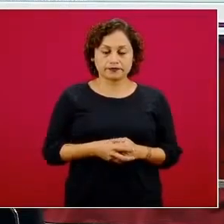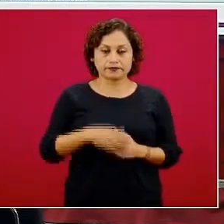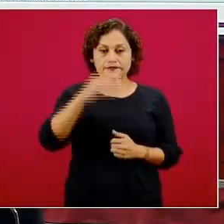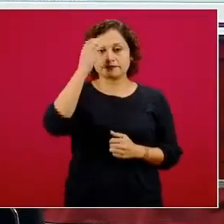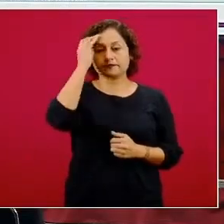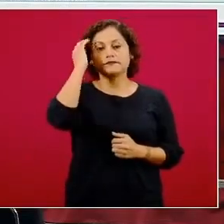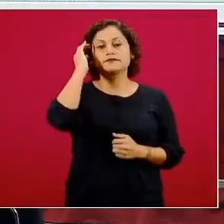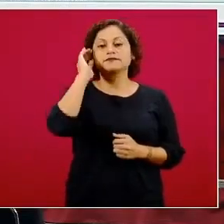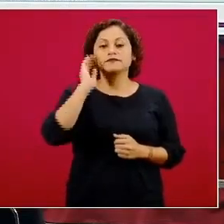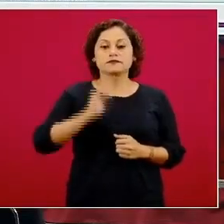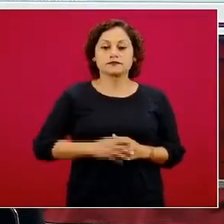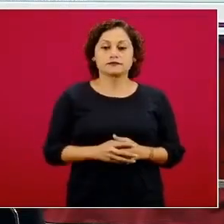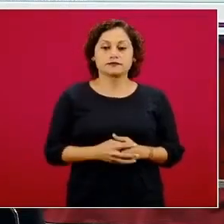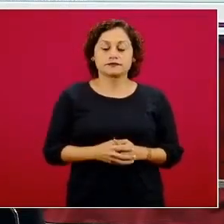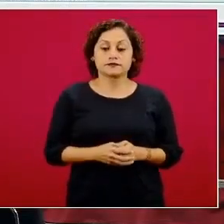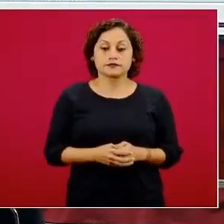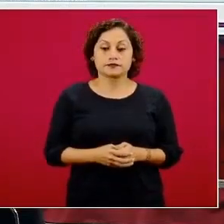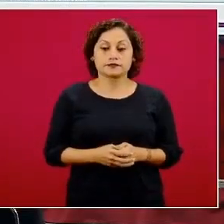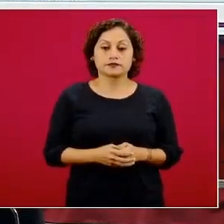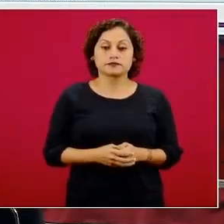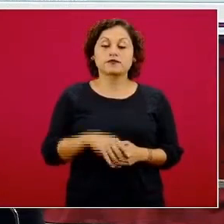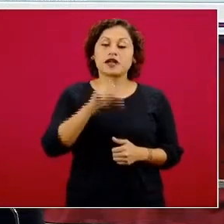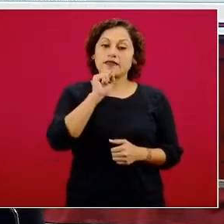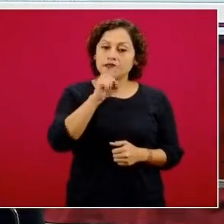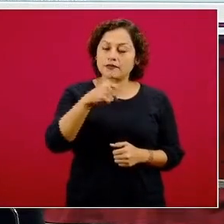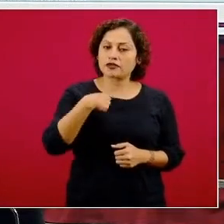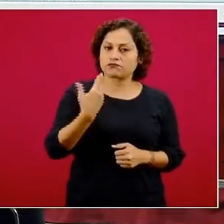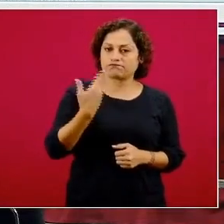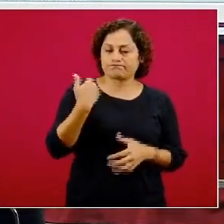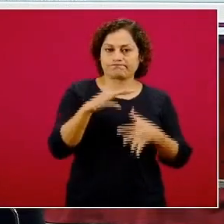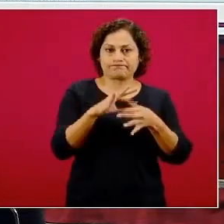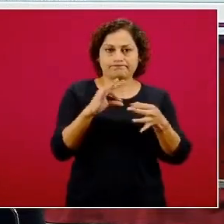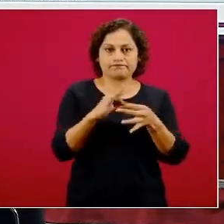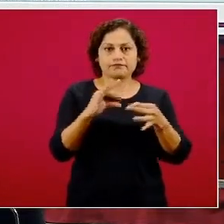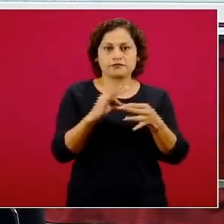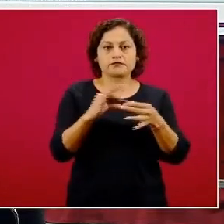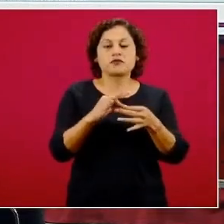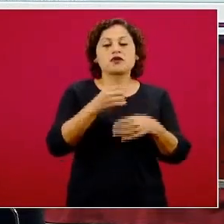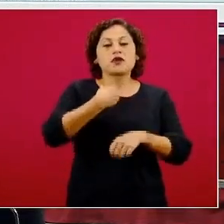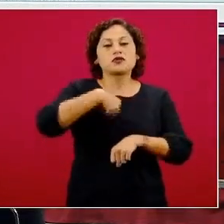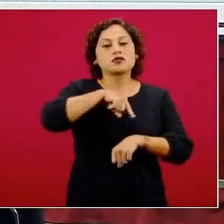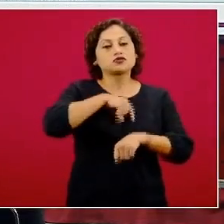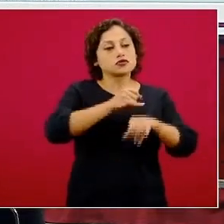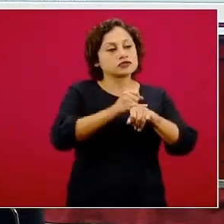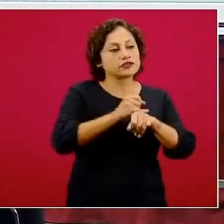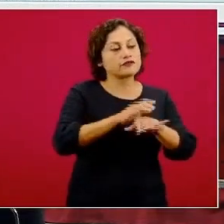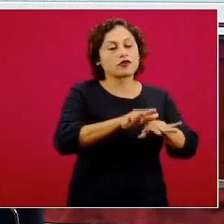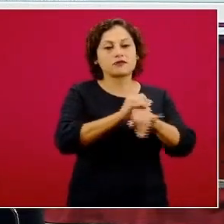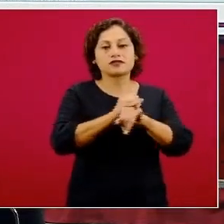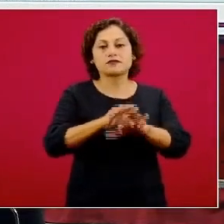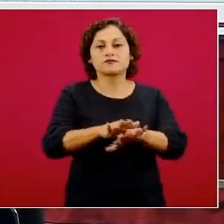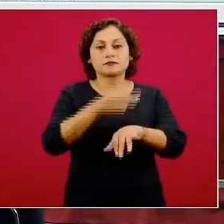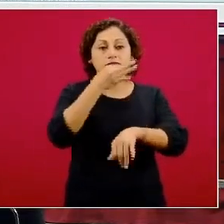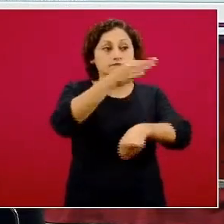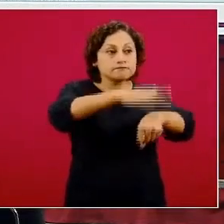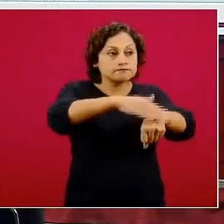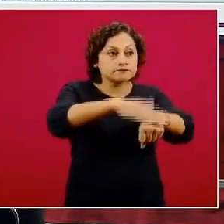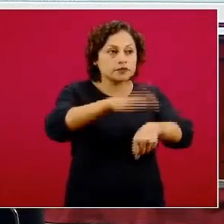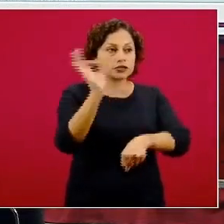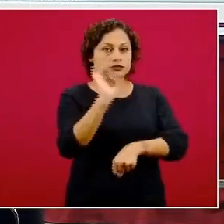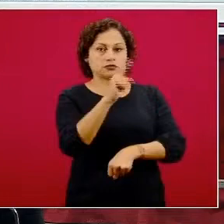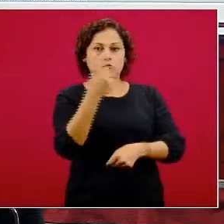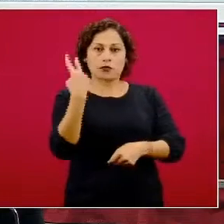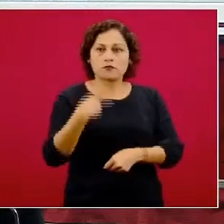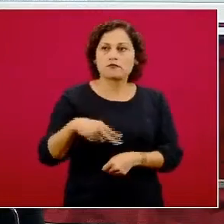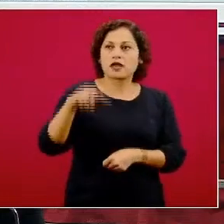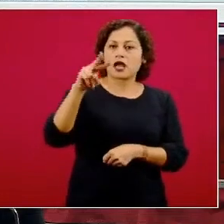Y les comentaba que pues también hemos estado emitiendo avisos preventivos de viaje, los cuales